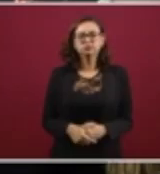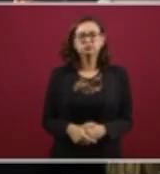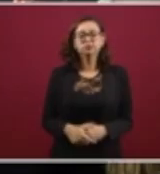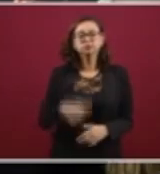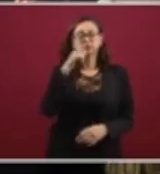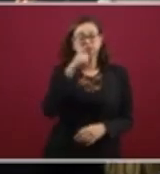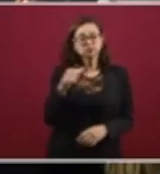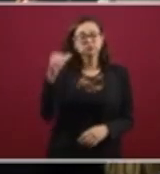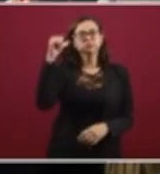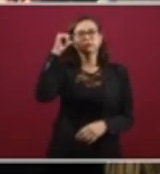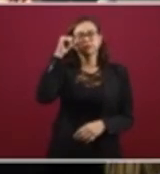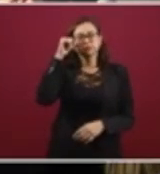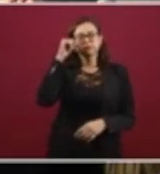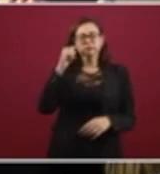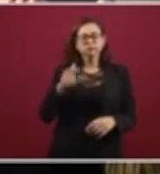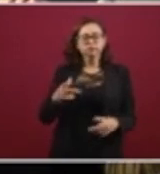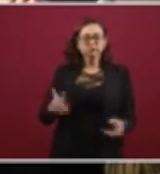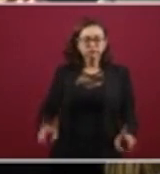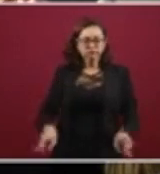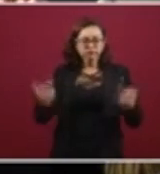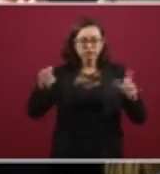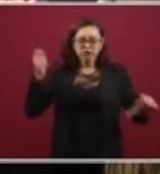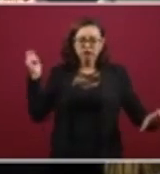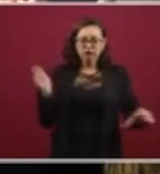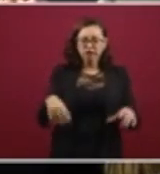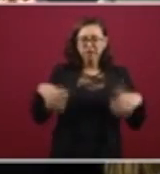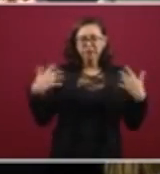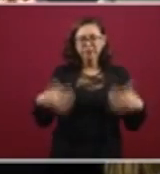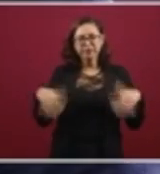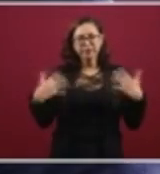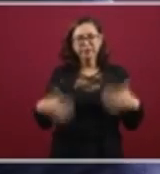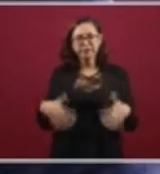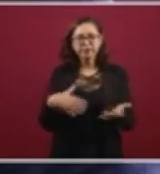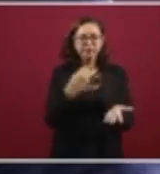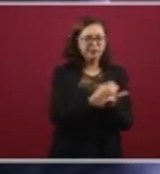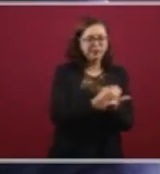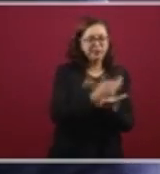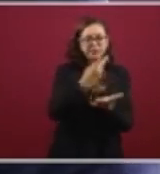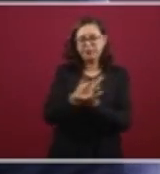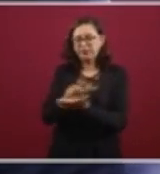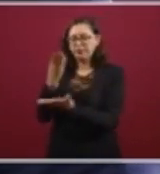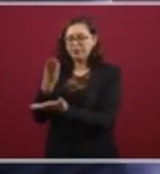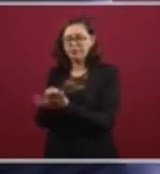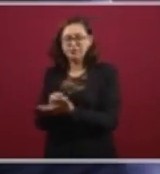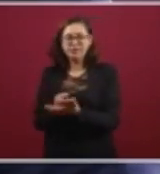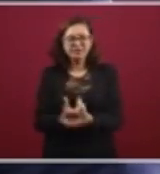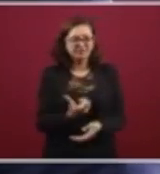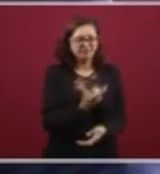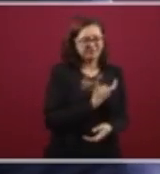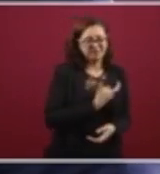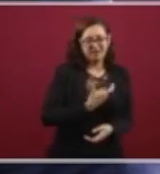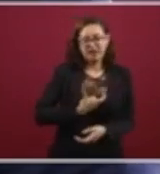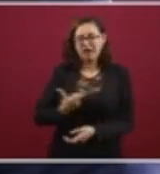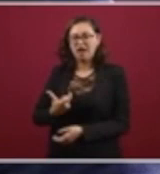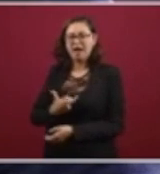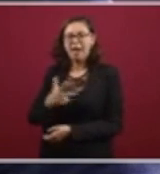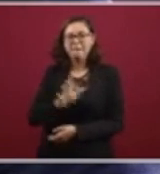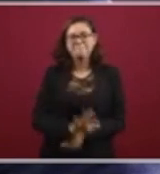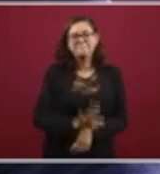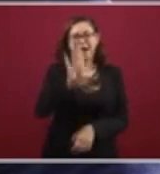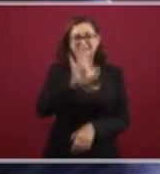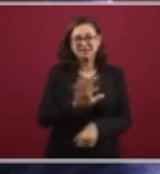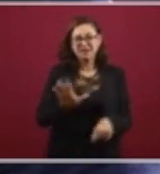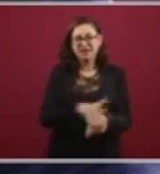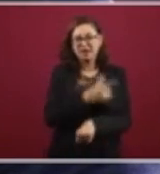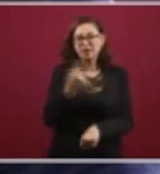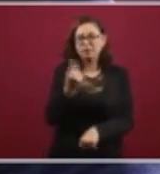instituto fue una subasta de oro, plata y bronce, porque lo recaudado se convertirá en una beca para cada uno de los